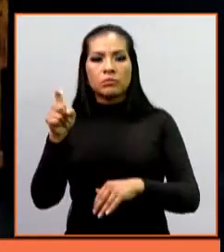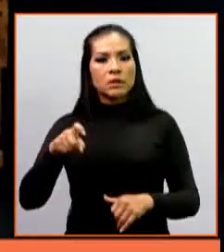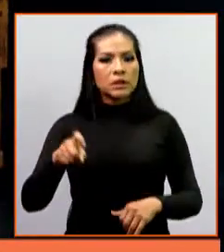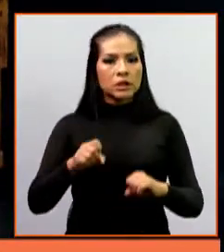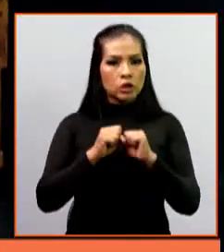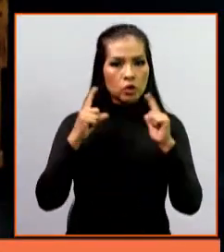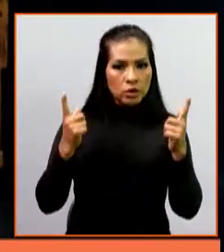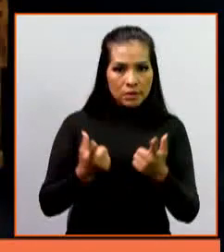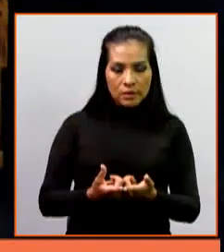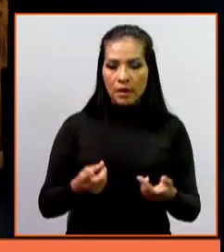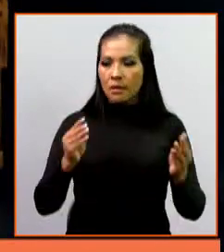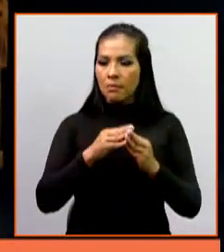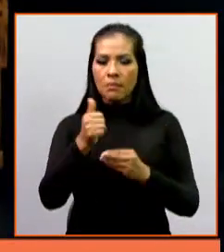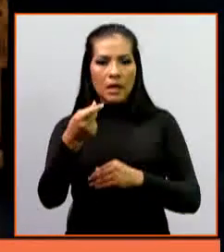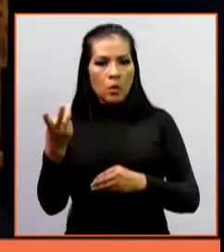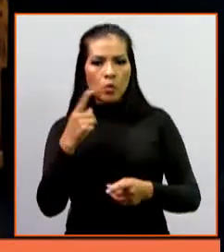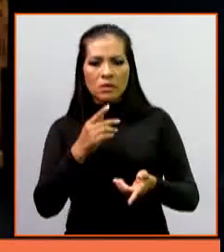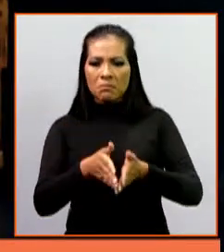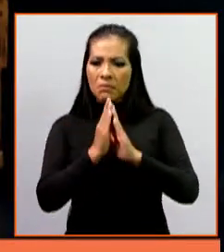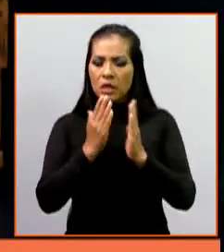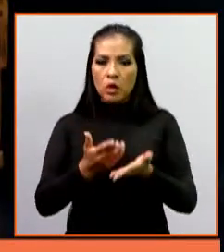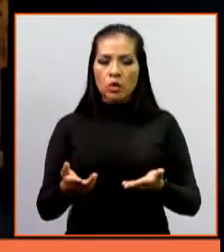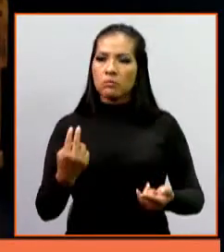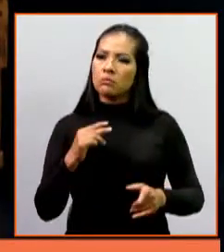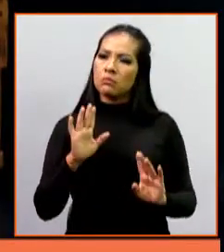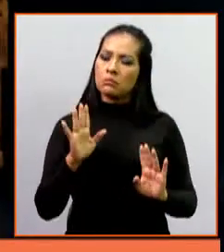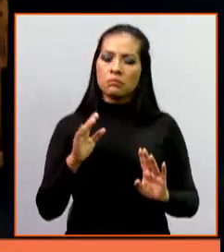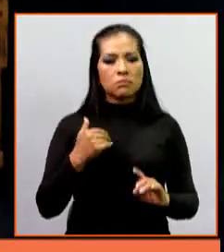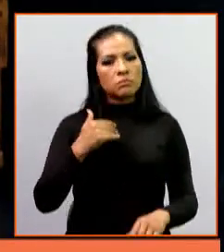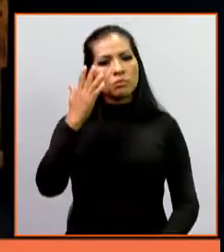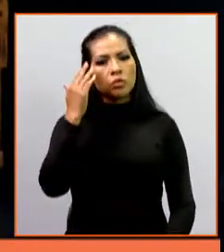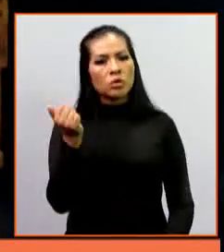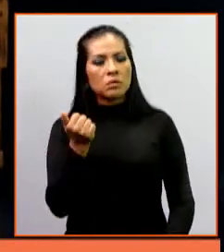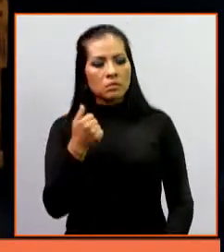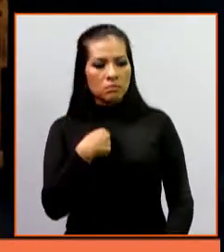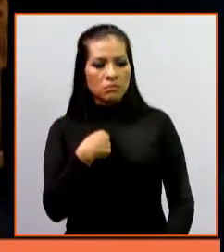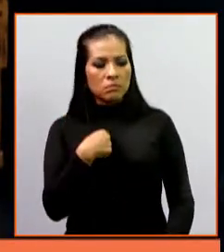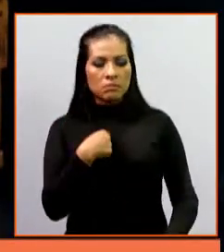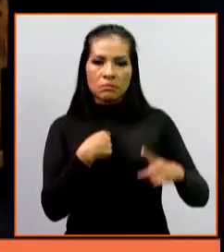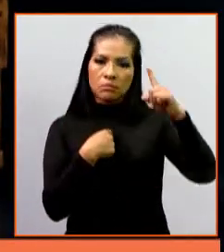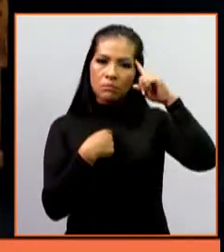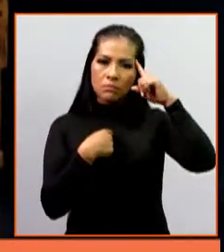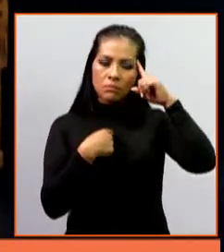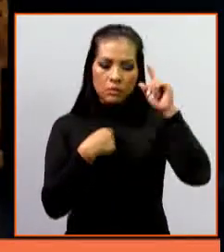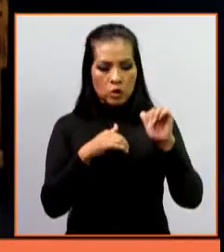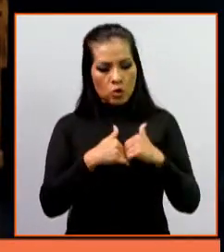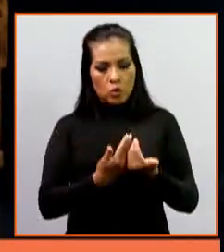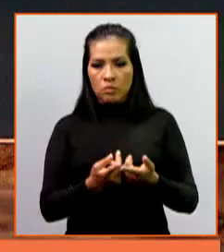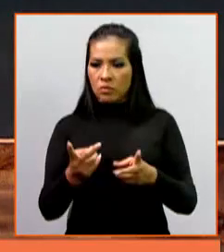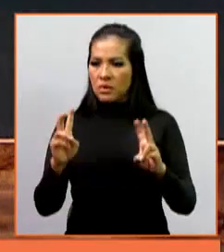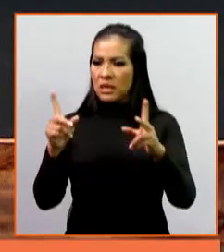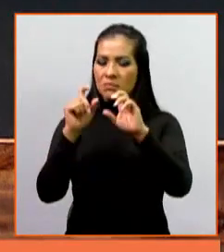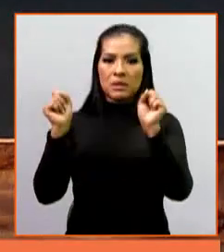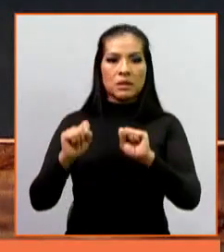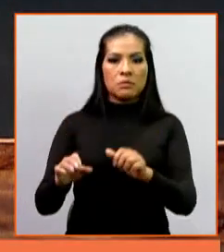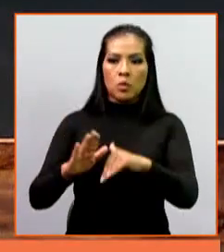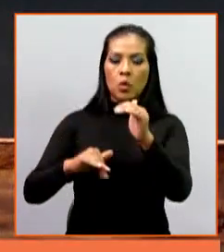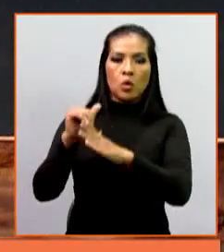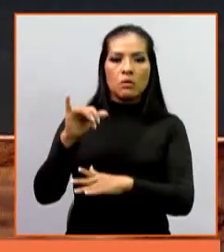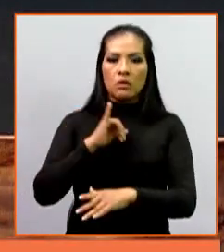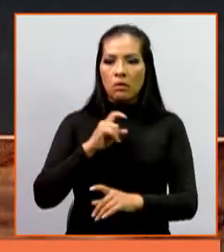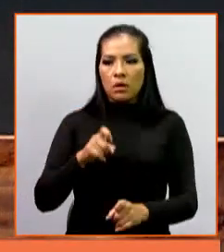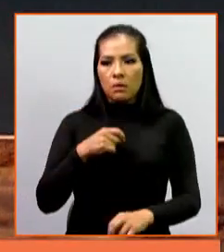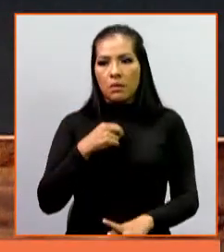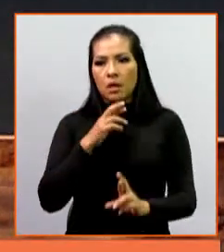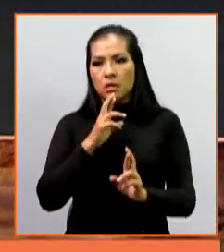estar en lugares donde se piden cosas y uno se empieza a preguntar, ¿qué soy? O sea, ¿por qué están esperando esto de mí? ¿Quién construyó este sistema para que yo tenga que ser y responder